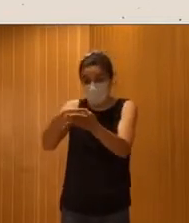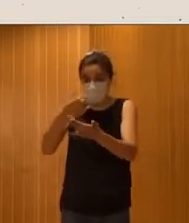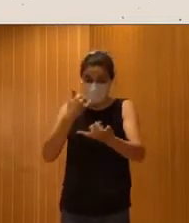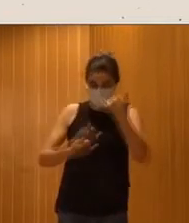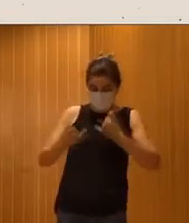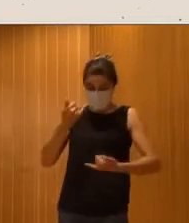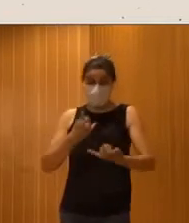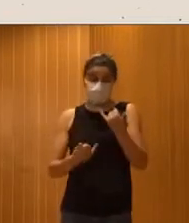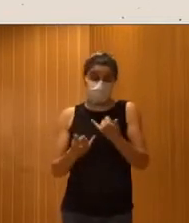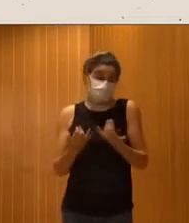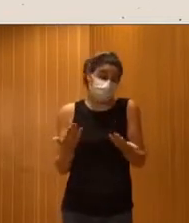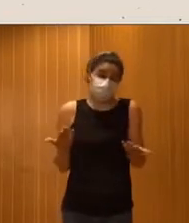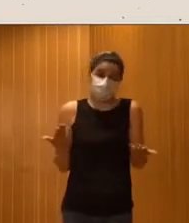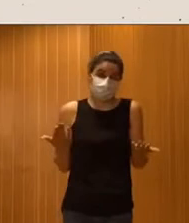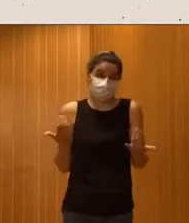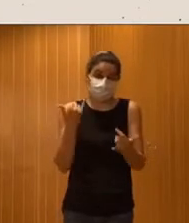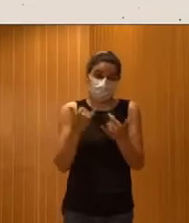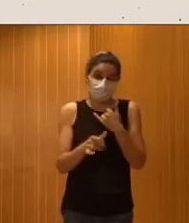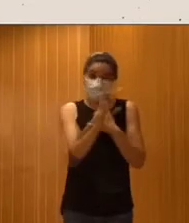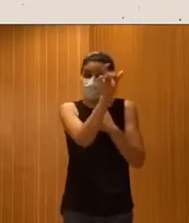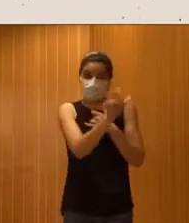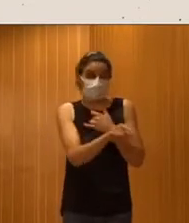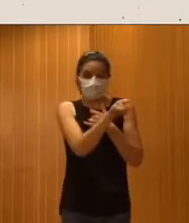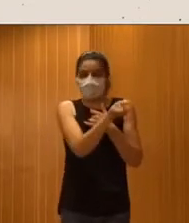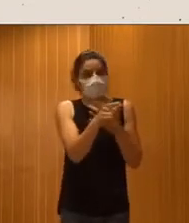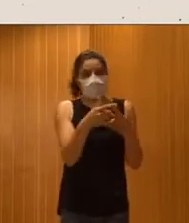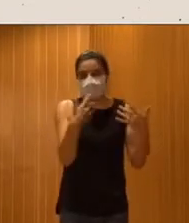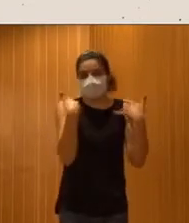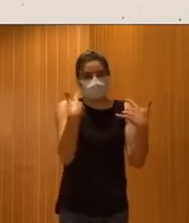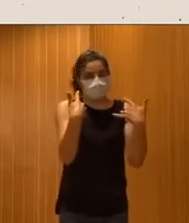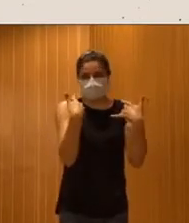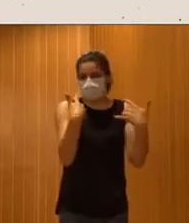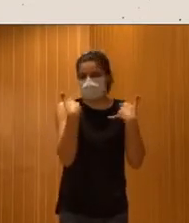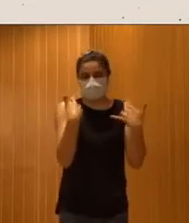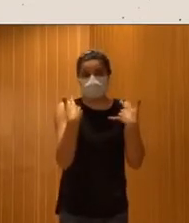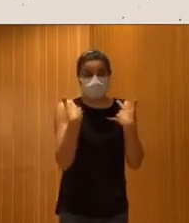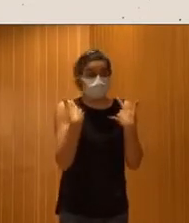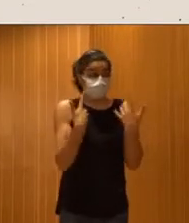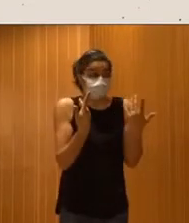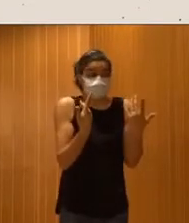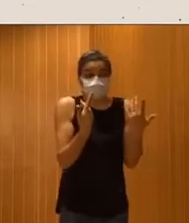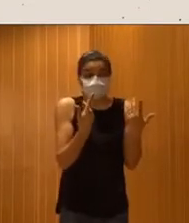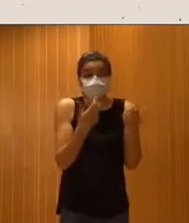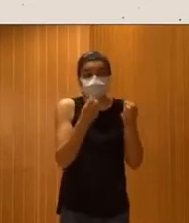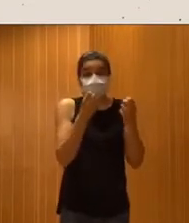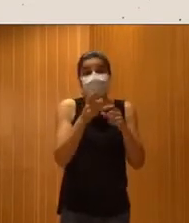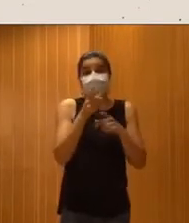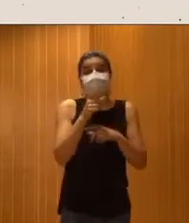rotas, etcétera, y el coste humano que supone para las pobres personas que han tenido que sufrir todo esto innecesariamente.